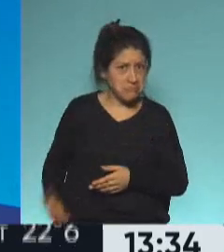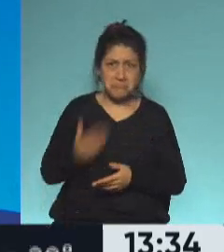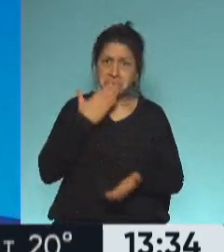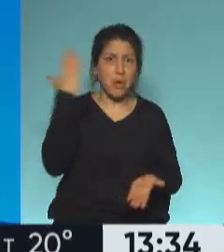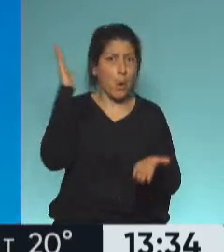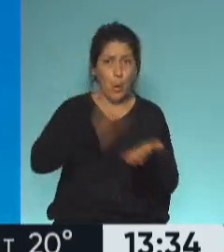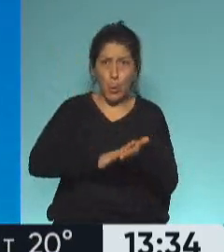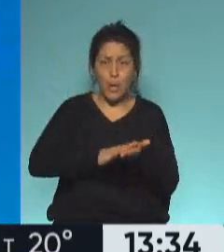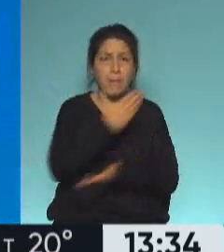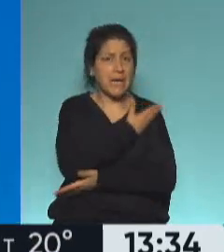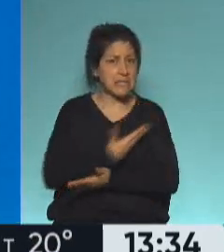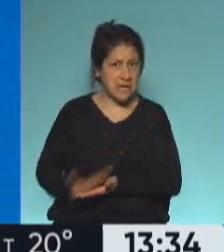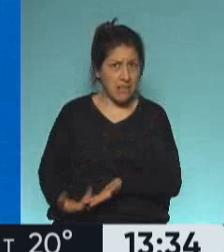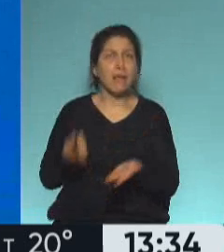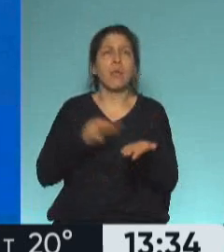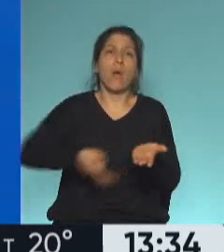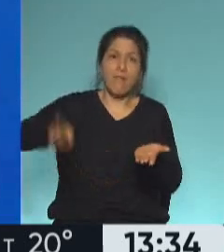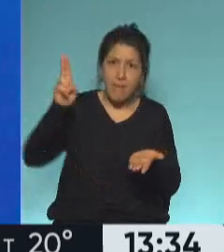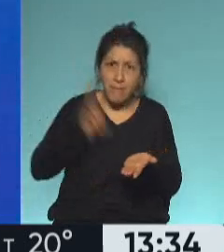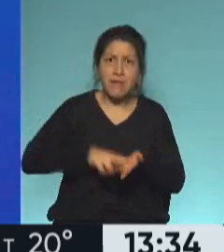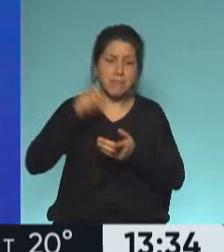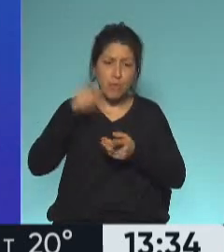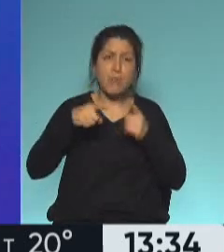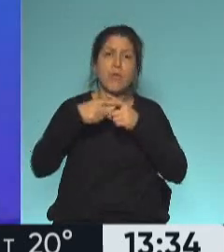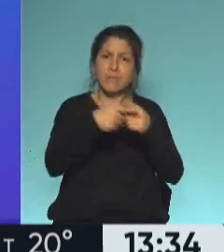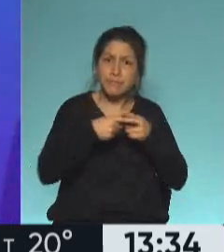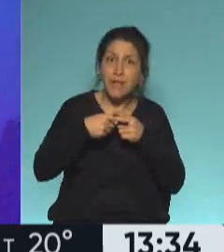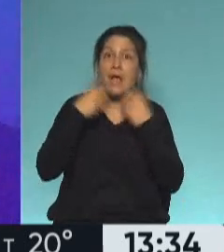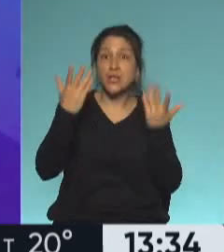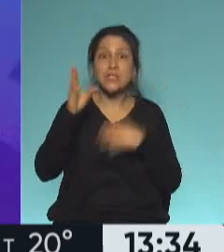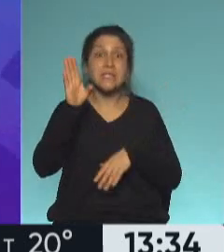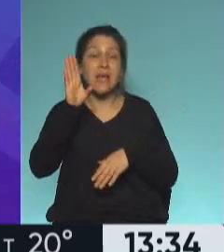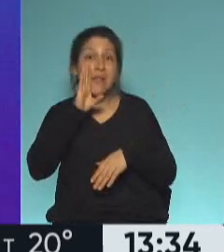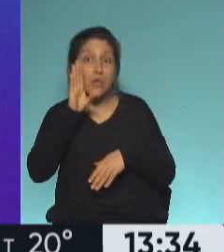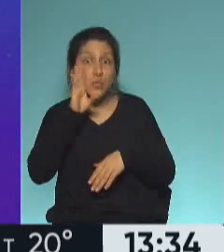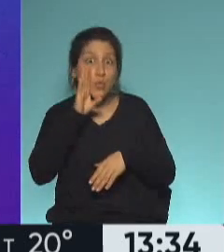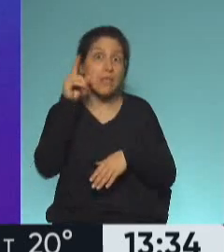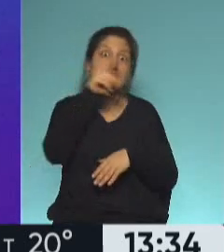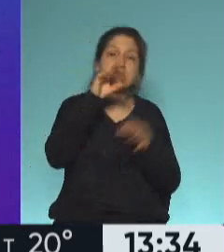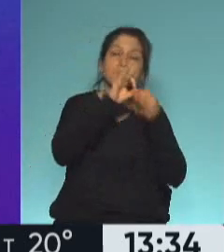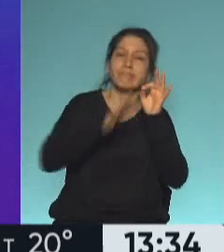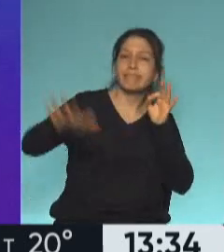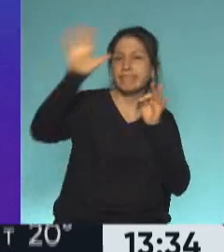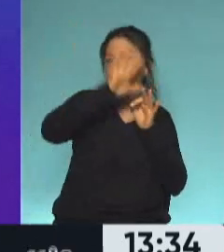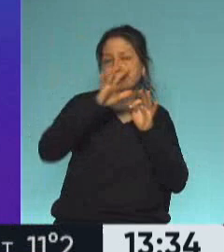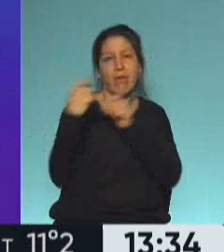de Bielorrusia una vez más, y la Unión Europea y Estados Unidos desconocen su legitimidad.